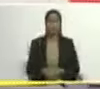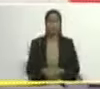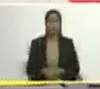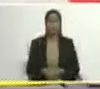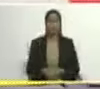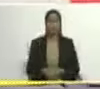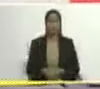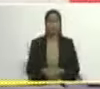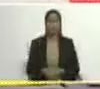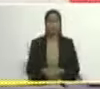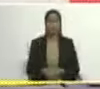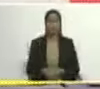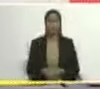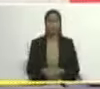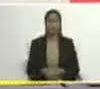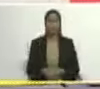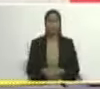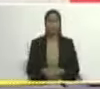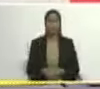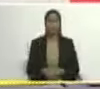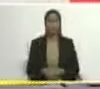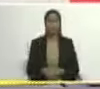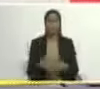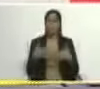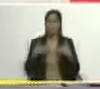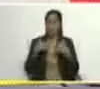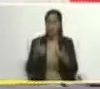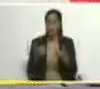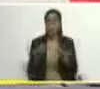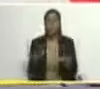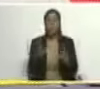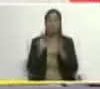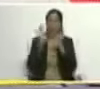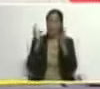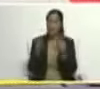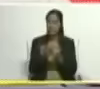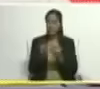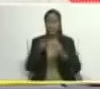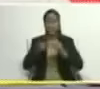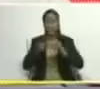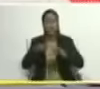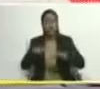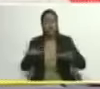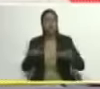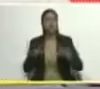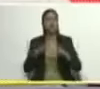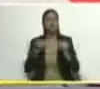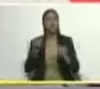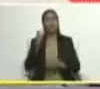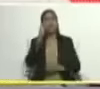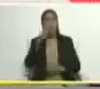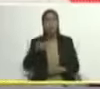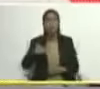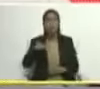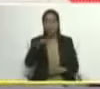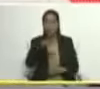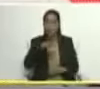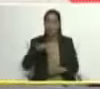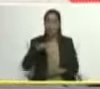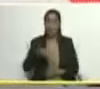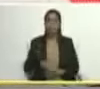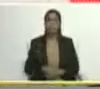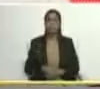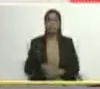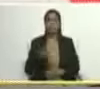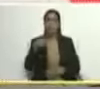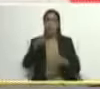y de prestación de servicios de salud primaria y familiar a nuestros pueblos en la profundidad de los barrios y de